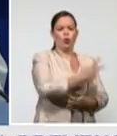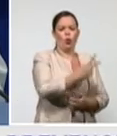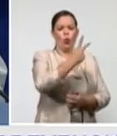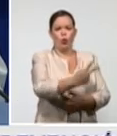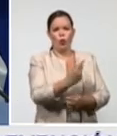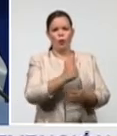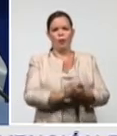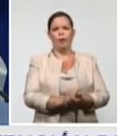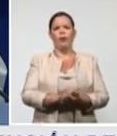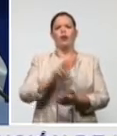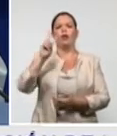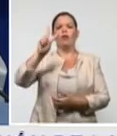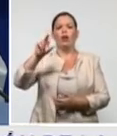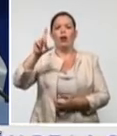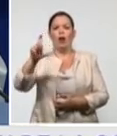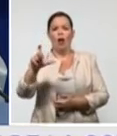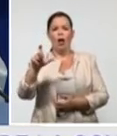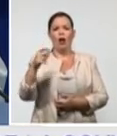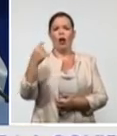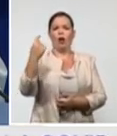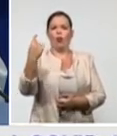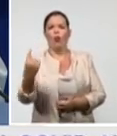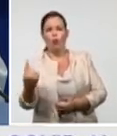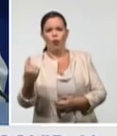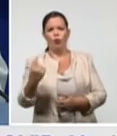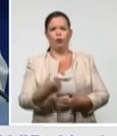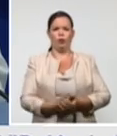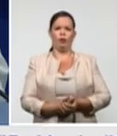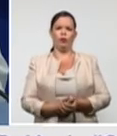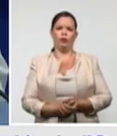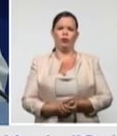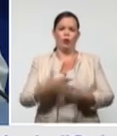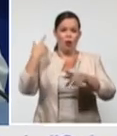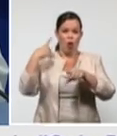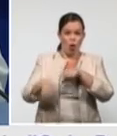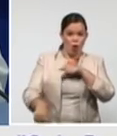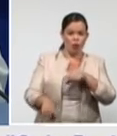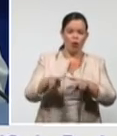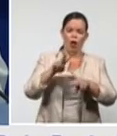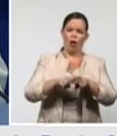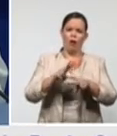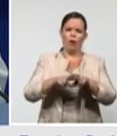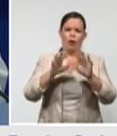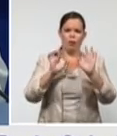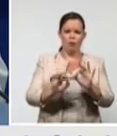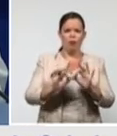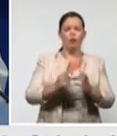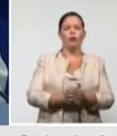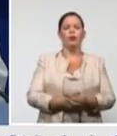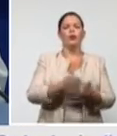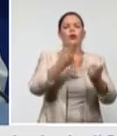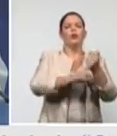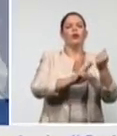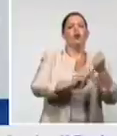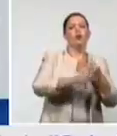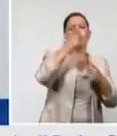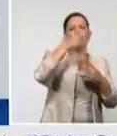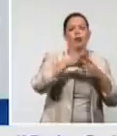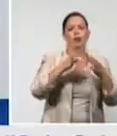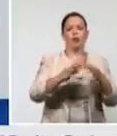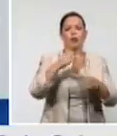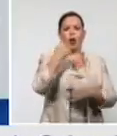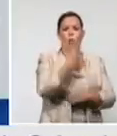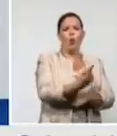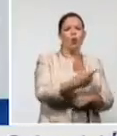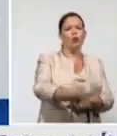Clara, un caso confirmado en el día de ayer. De la provincia de Artemisa, un caso es del municipio